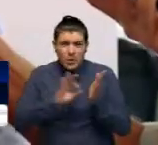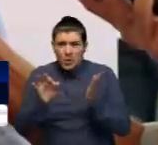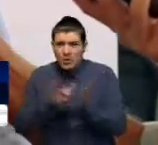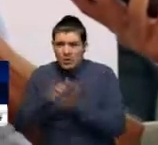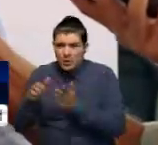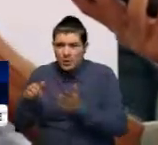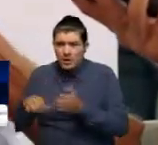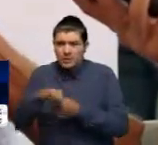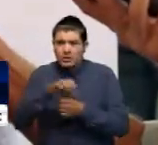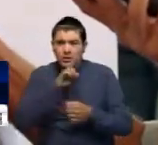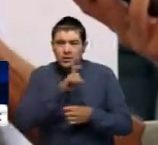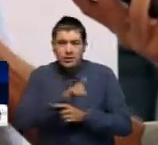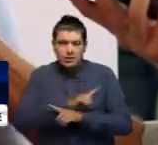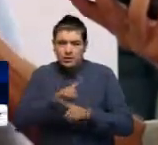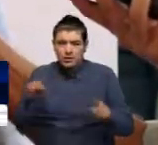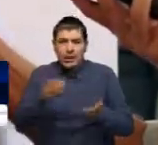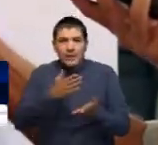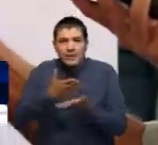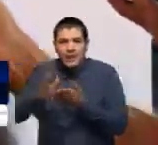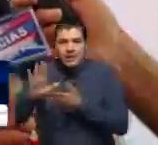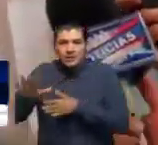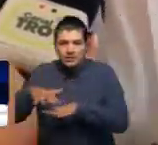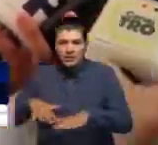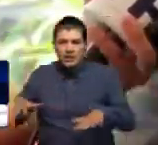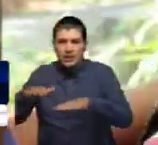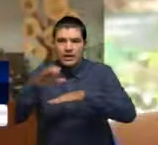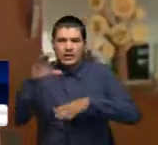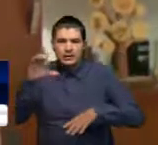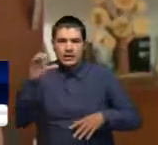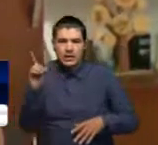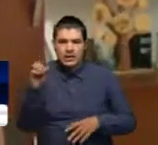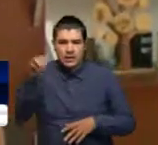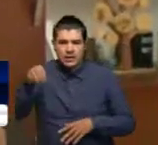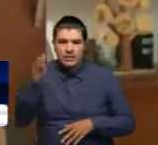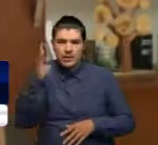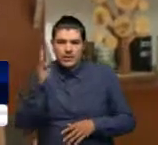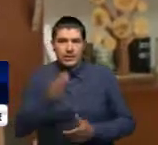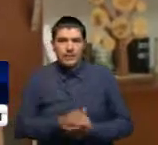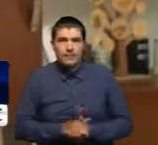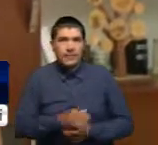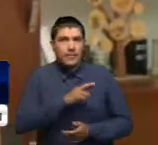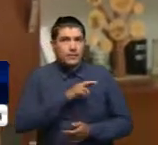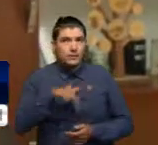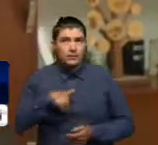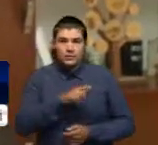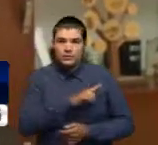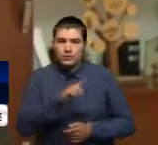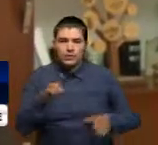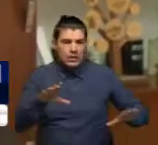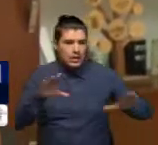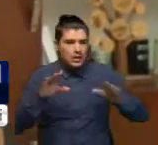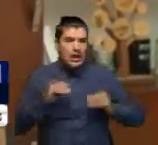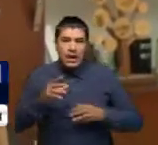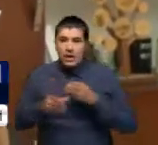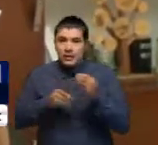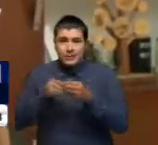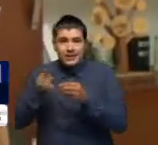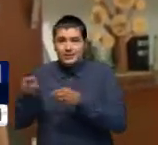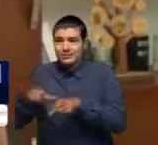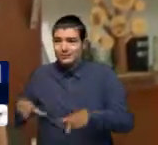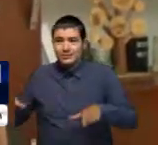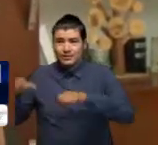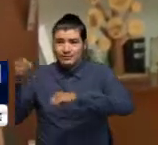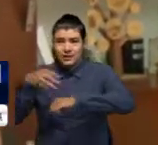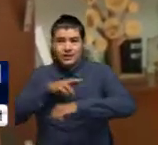que pertenece a otra jurisdicción que es la de la cdmb no estamos dispuestos y no tenemos la disponibilidad para recibir los